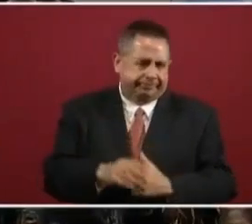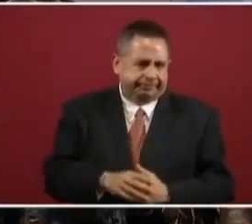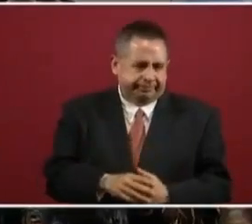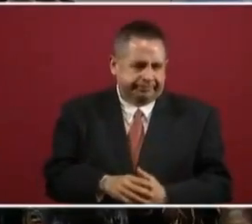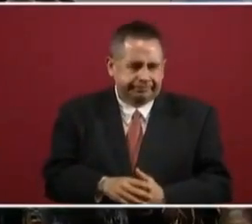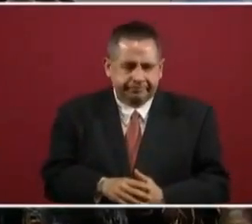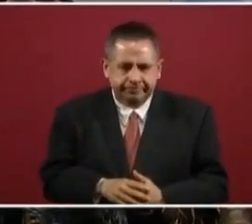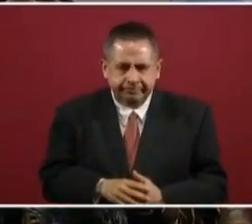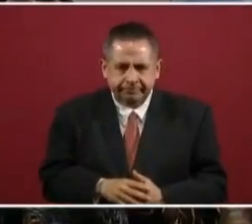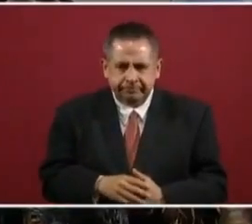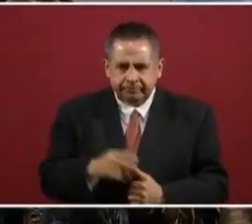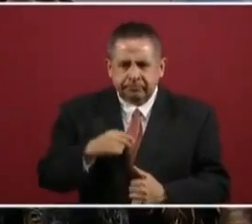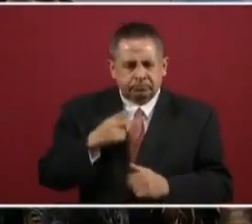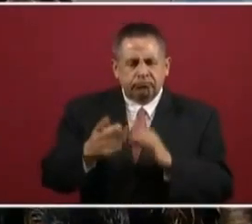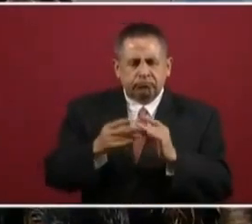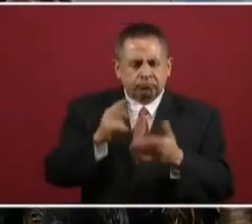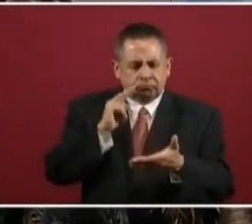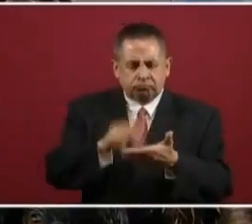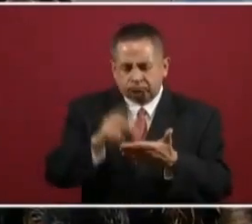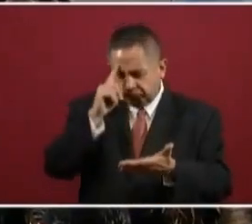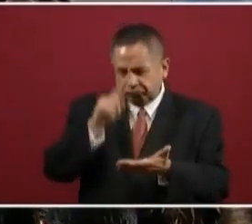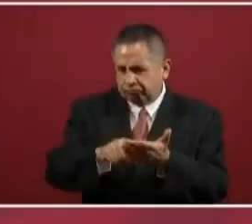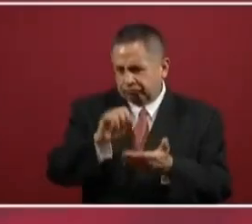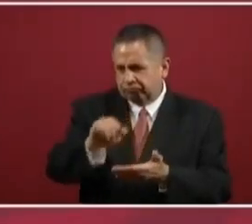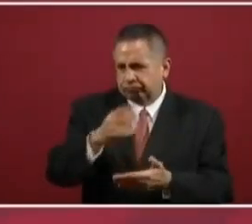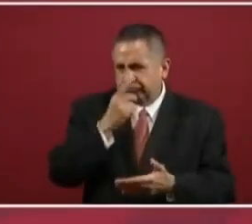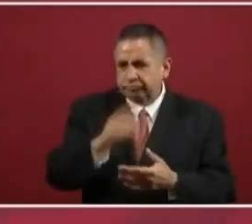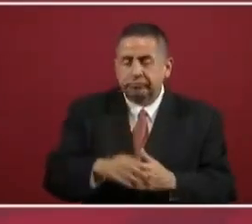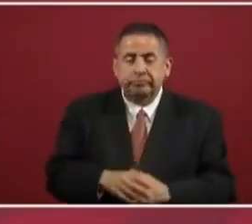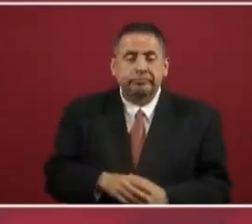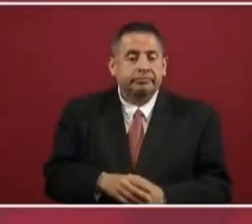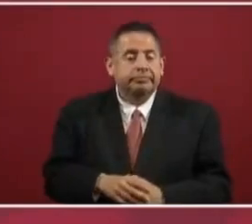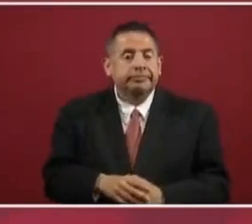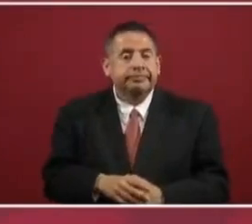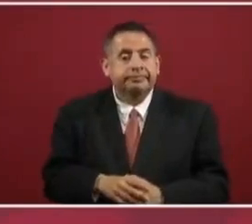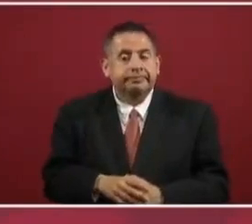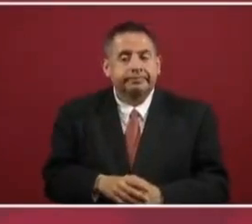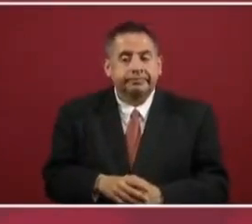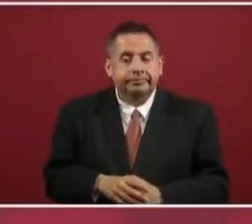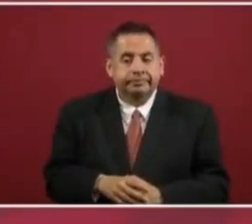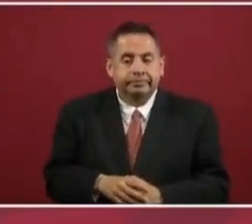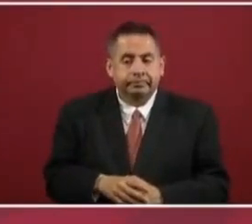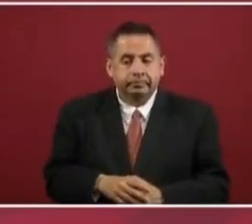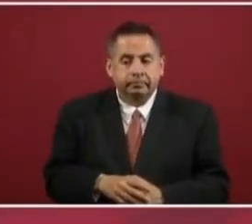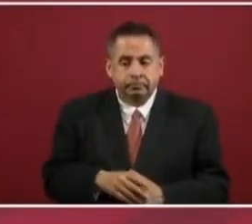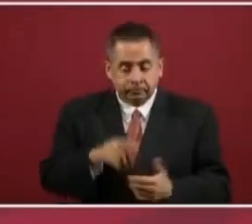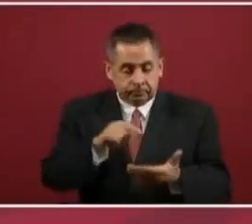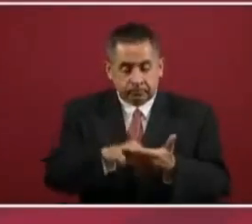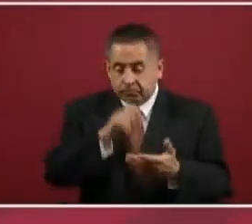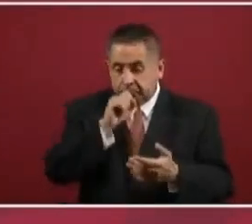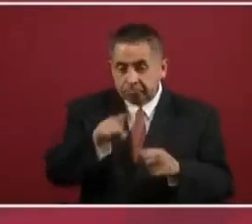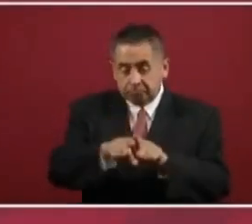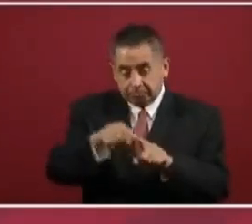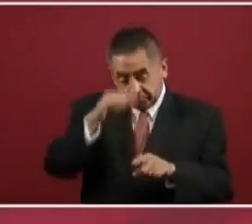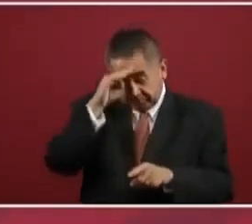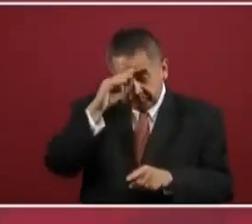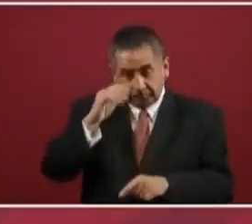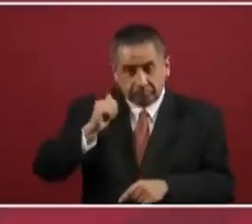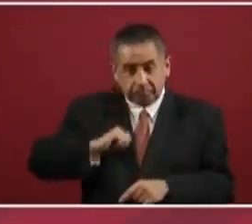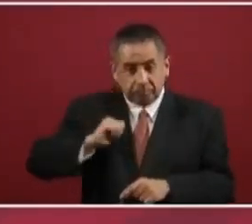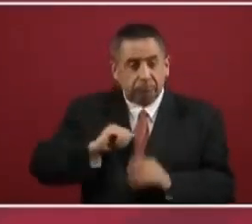siempre lo he creído así esto lo contempló también la